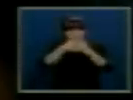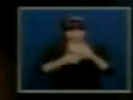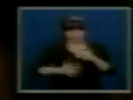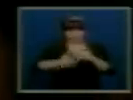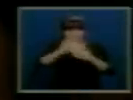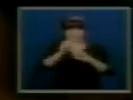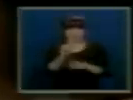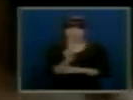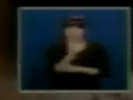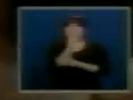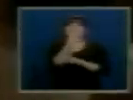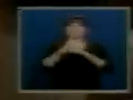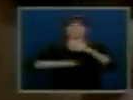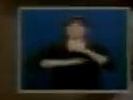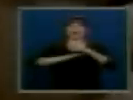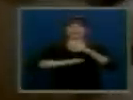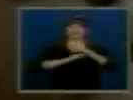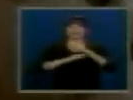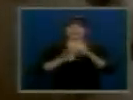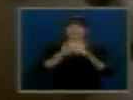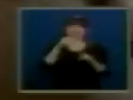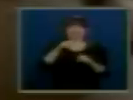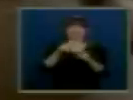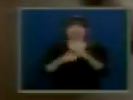premisa básica desde la cual el nuevo